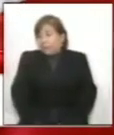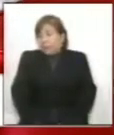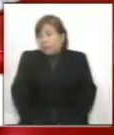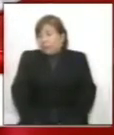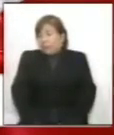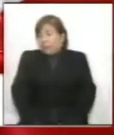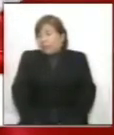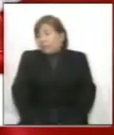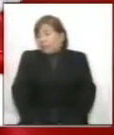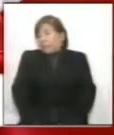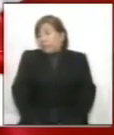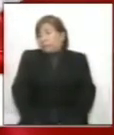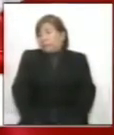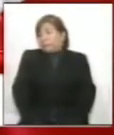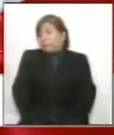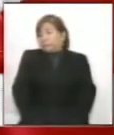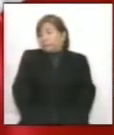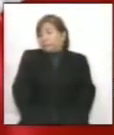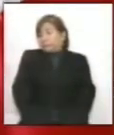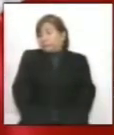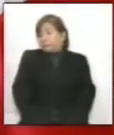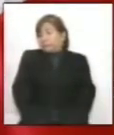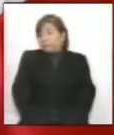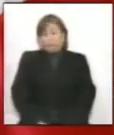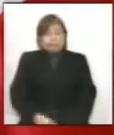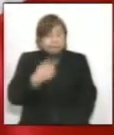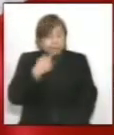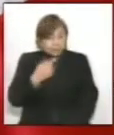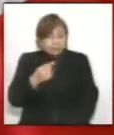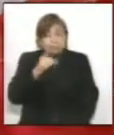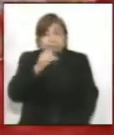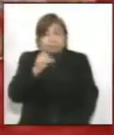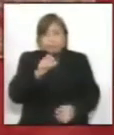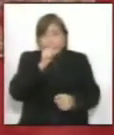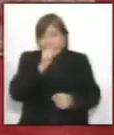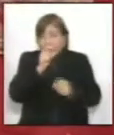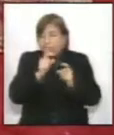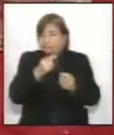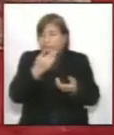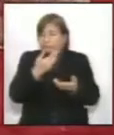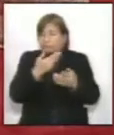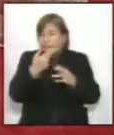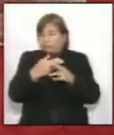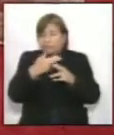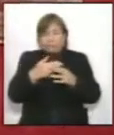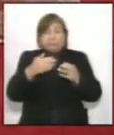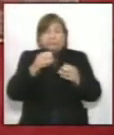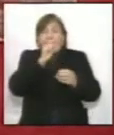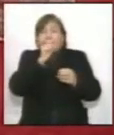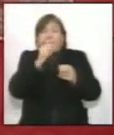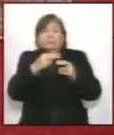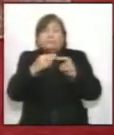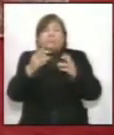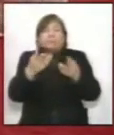Bien, señores periodistas, les pido al momento hacer las preguntas, por favor, identificarse con el nombre y el medio de